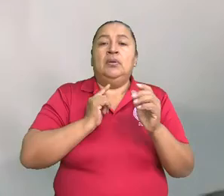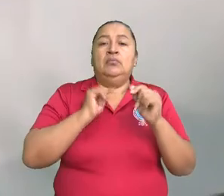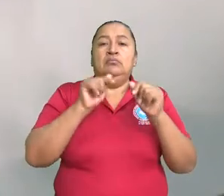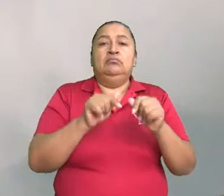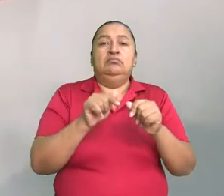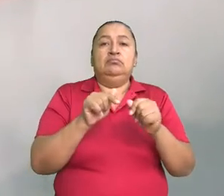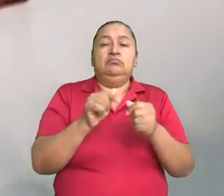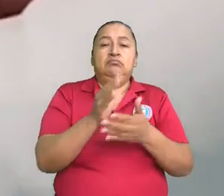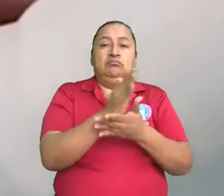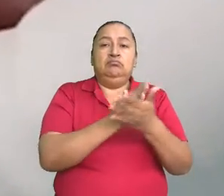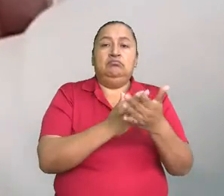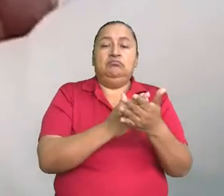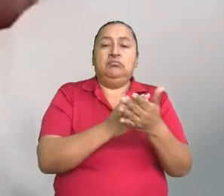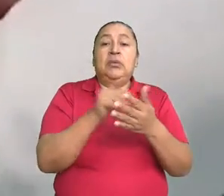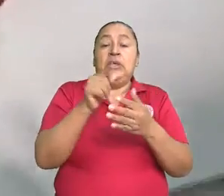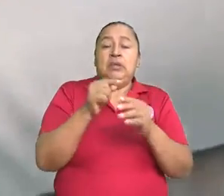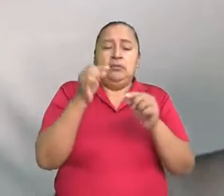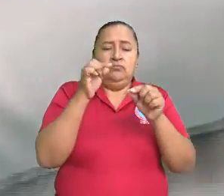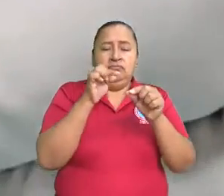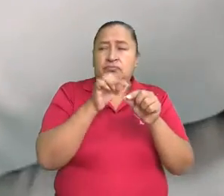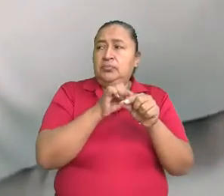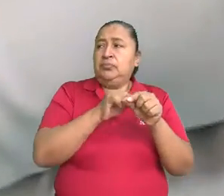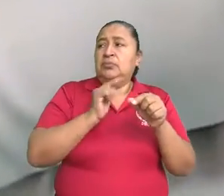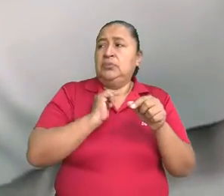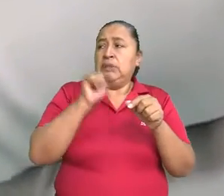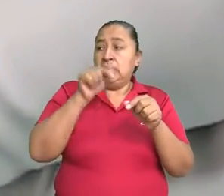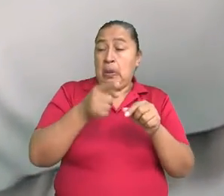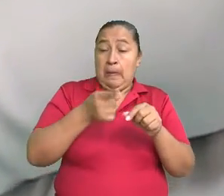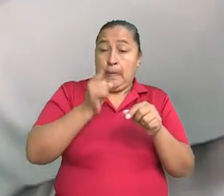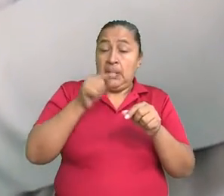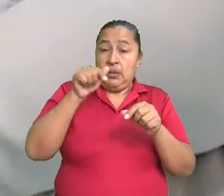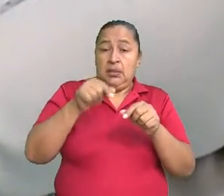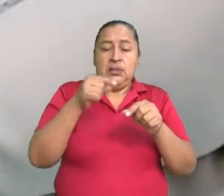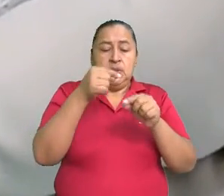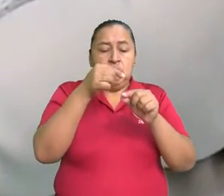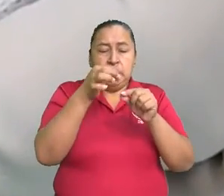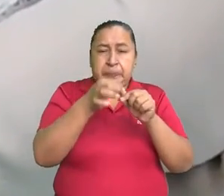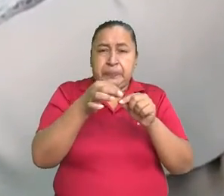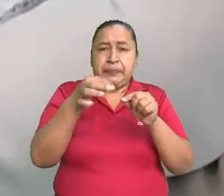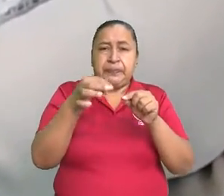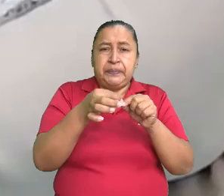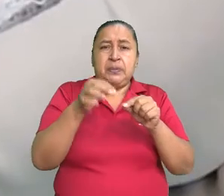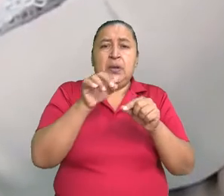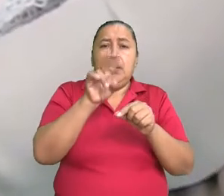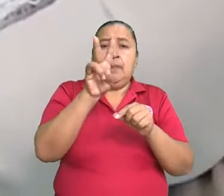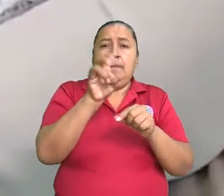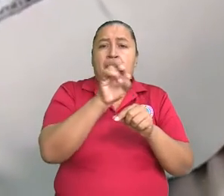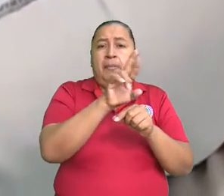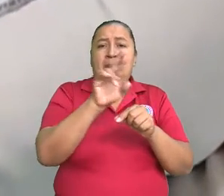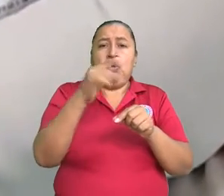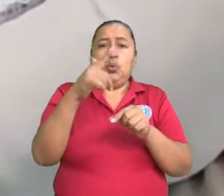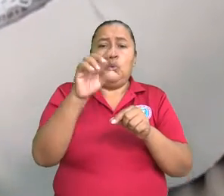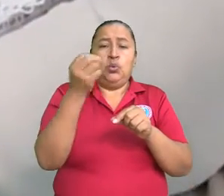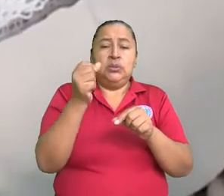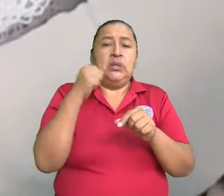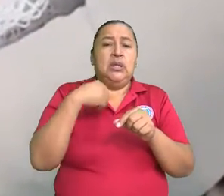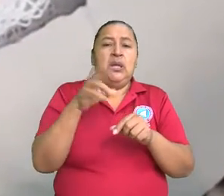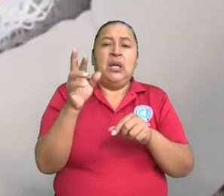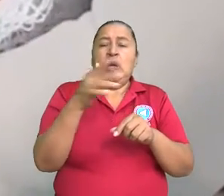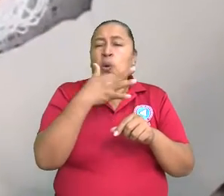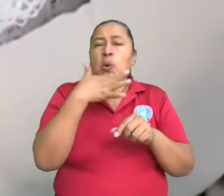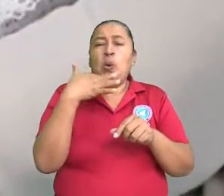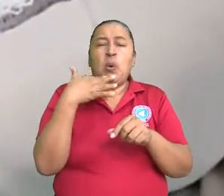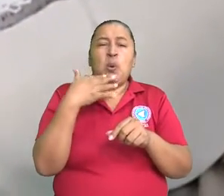son lesiones. Ese es un pene, ¿eh? Sí, esas son lesiones verrugosas de color